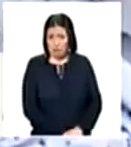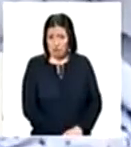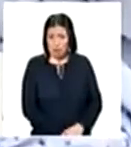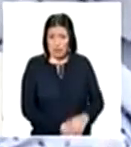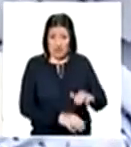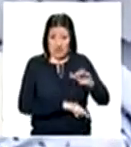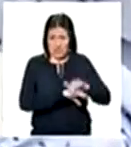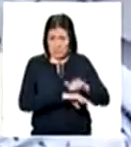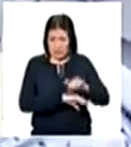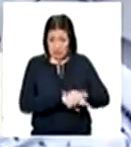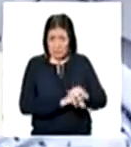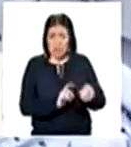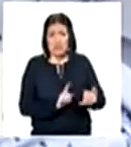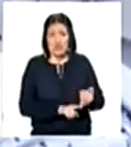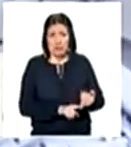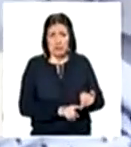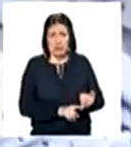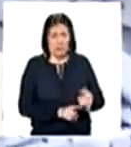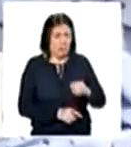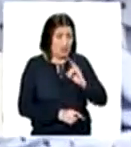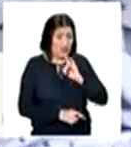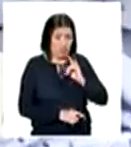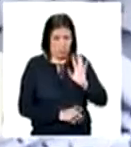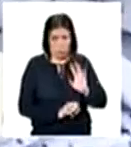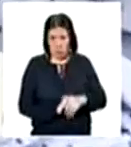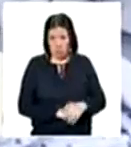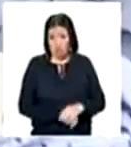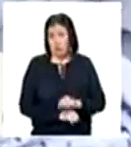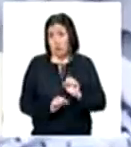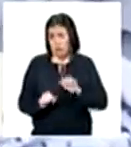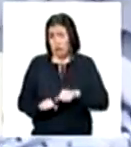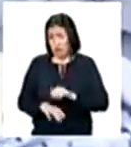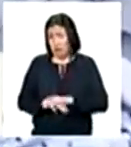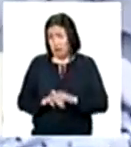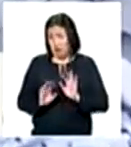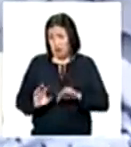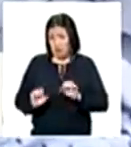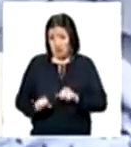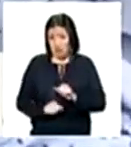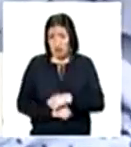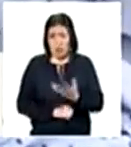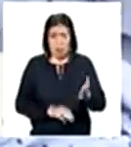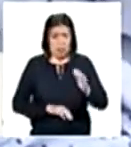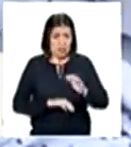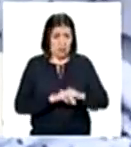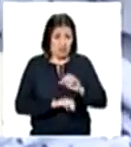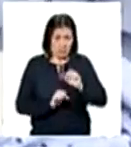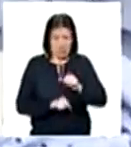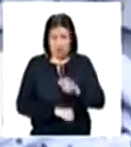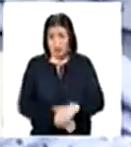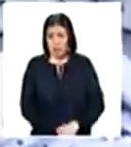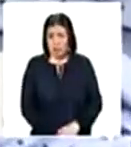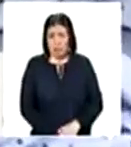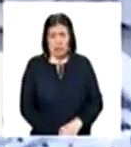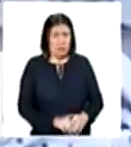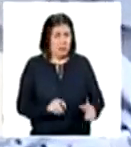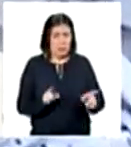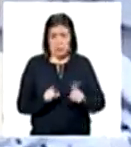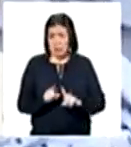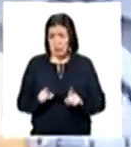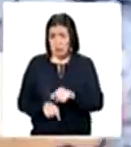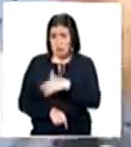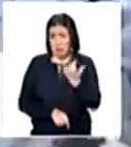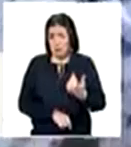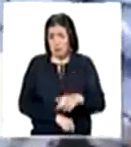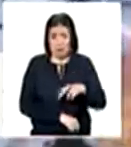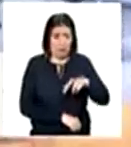inglés. En Estados Unidos, ¿hay planes de eso? Hay planes de hacer la versión en inglés, igual la que, versión en inglés. Que